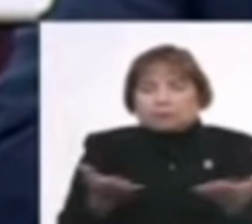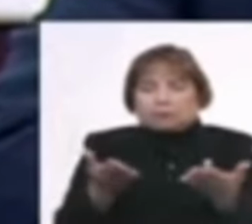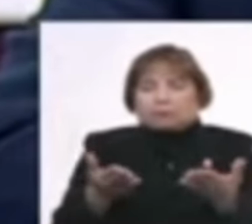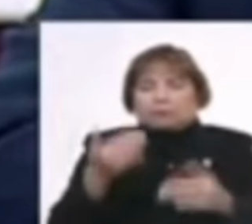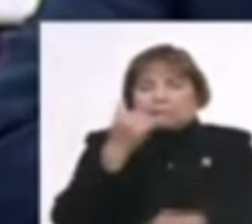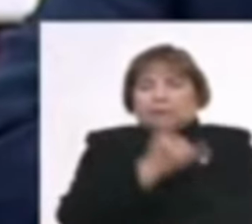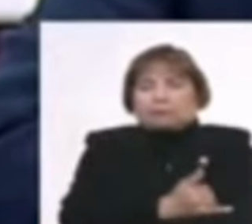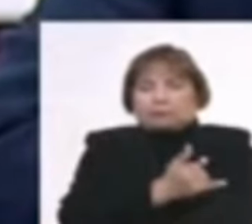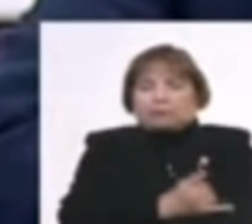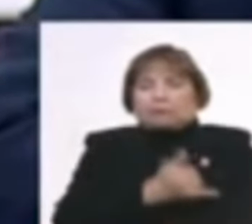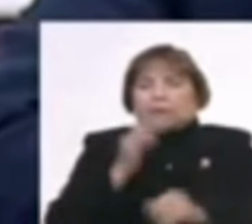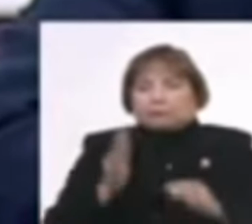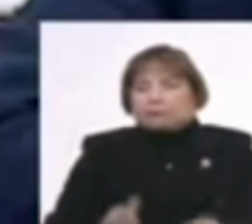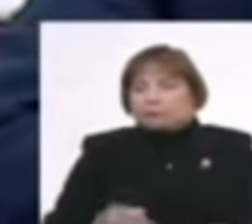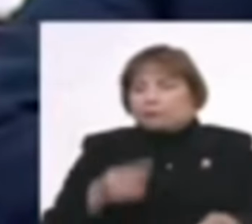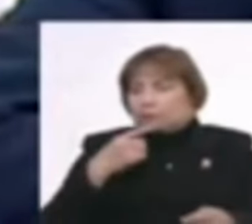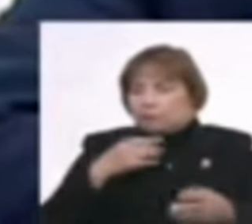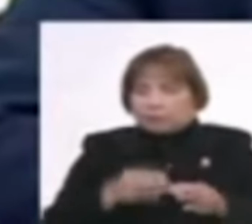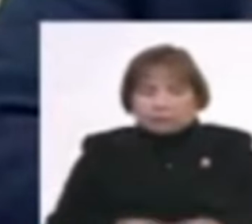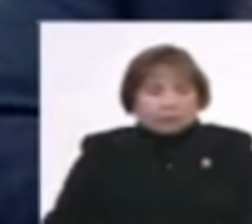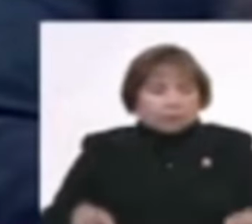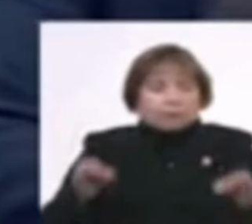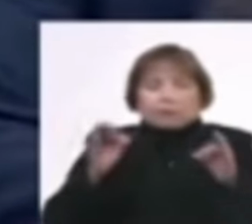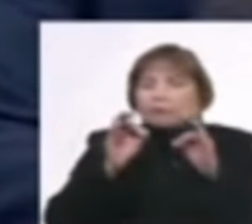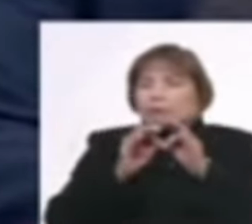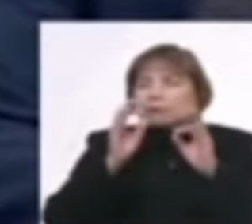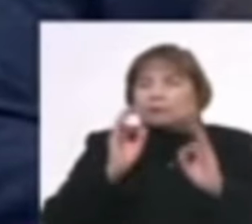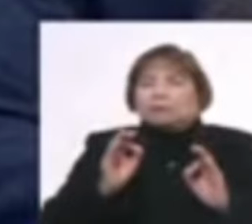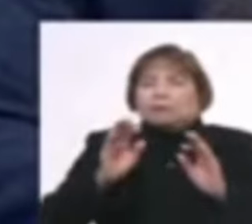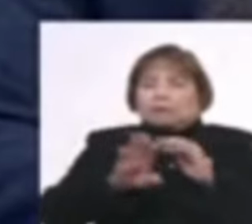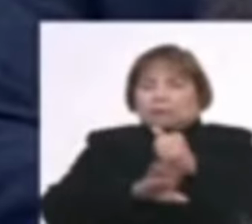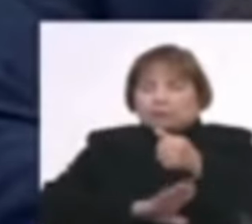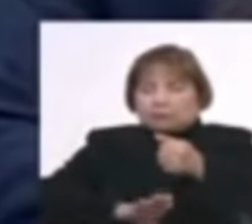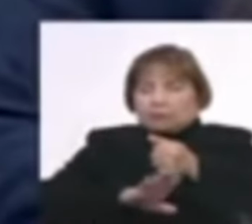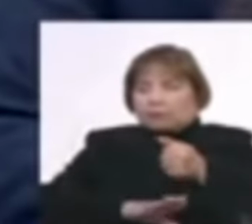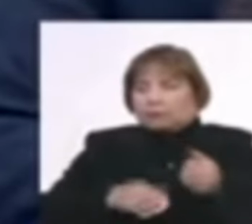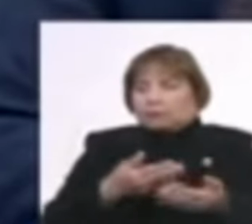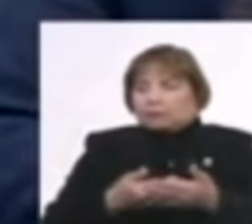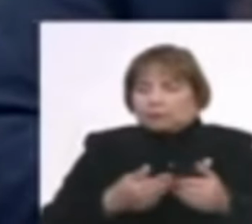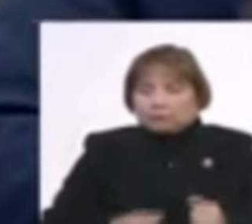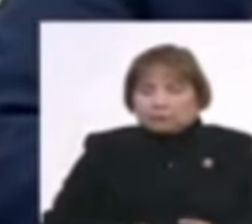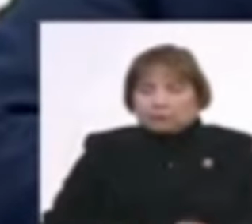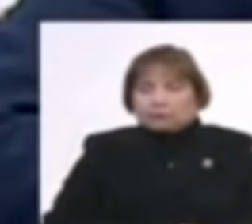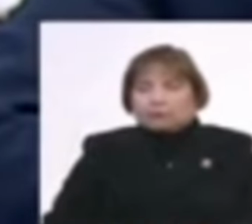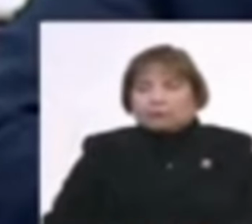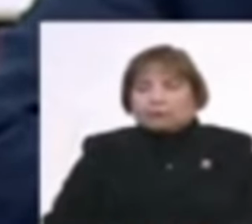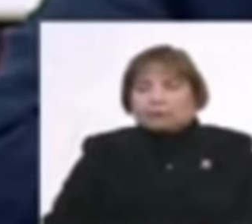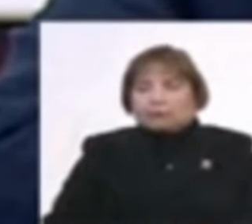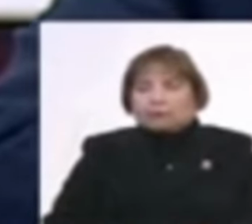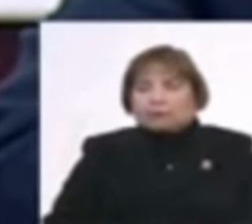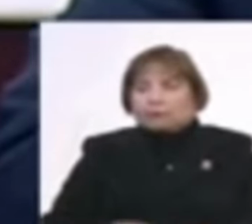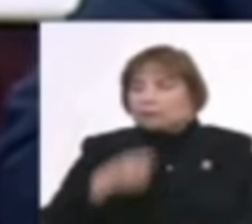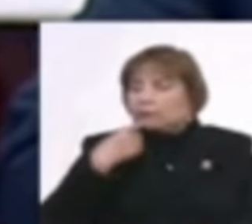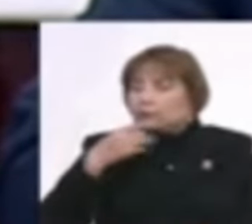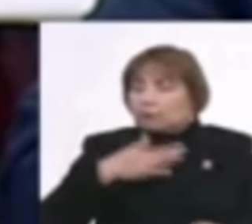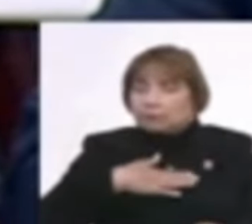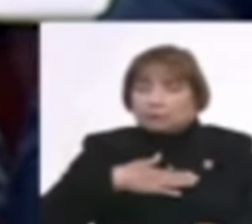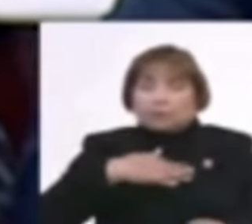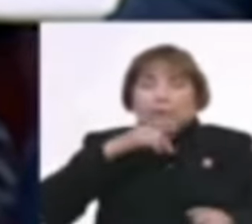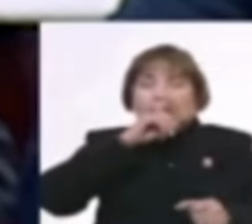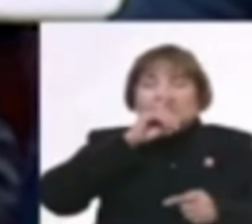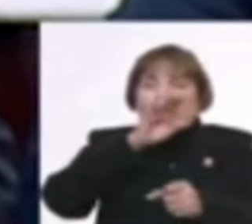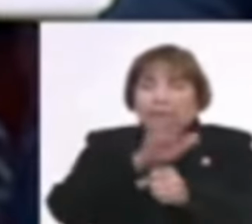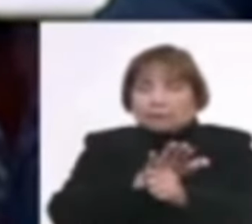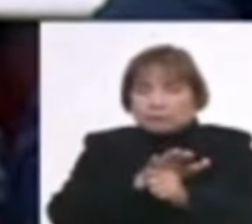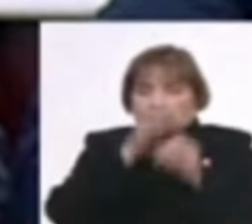esta institución tan importante y básica en el país. Ese es nuestro